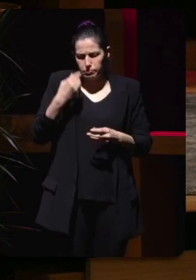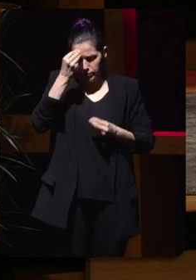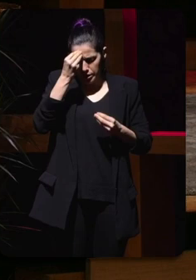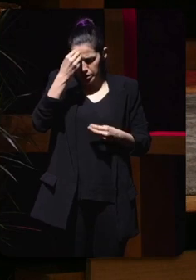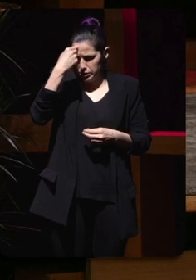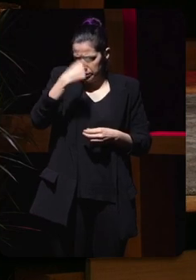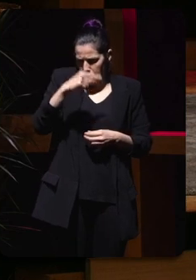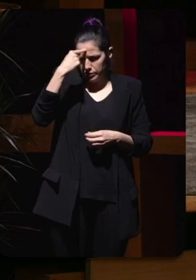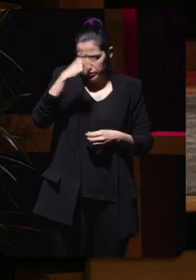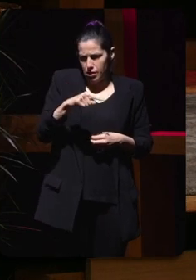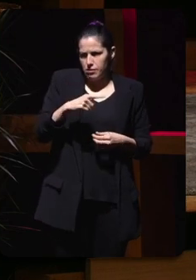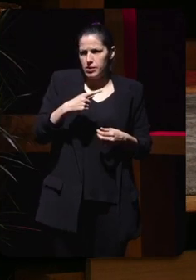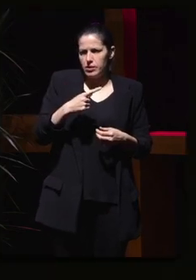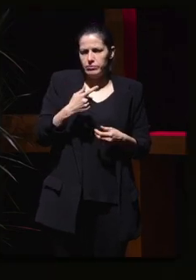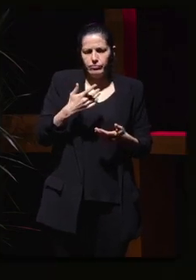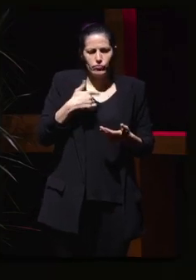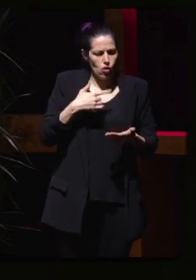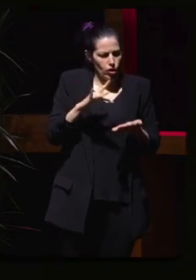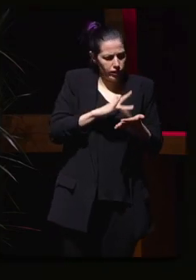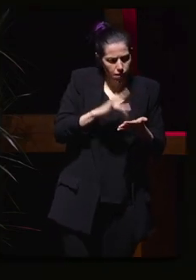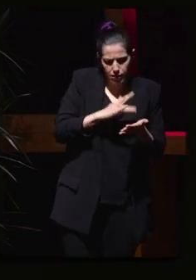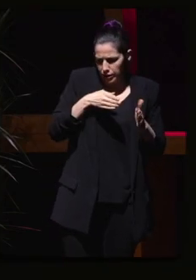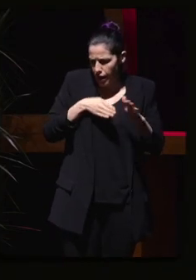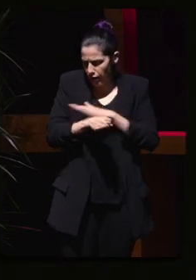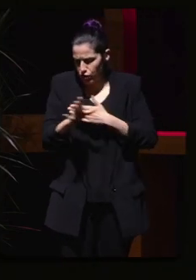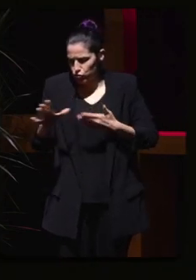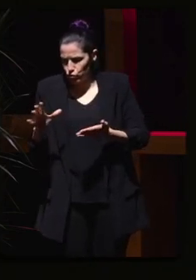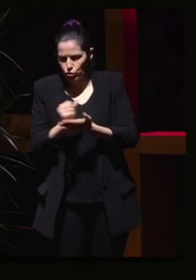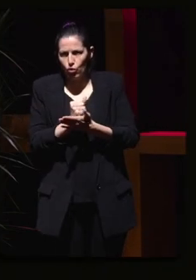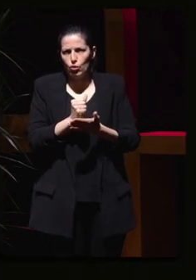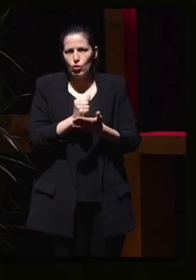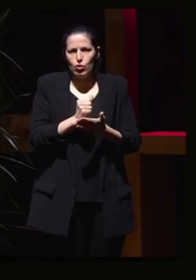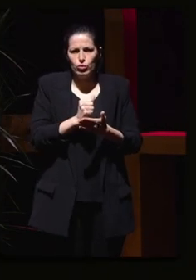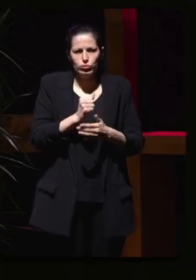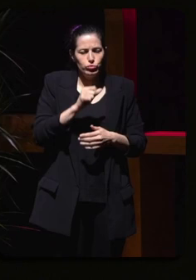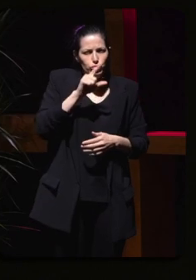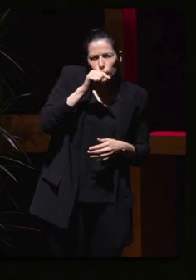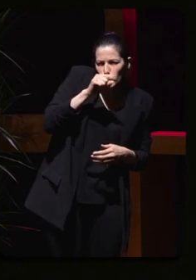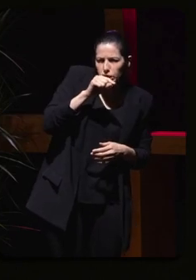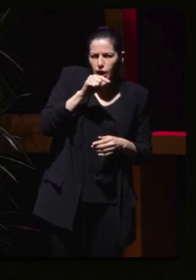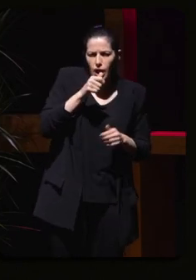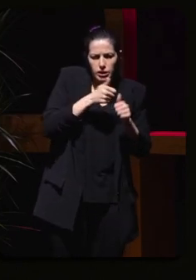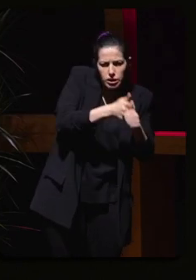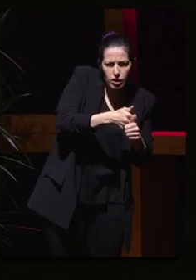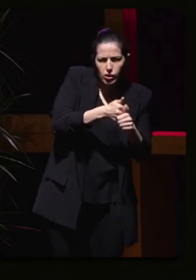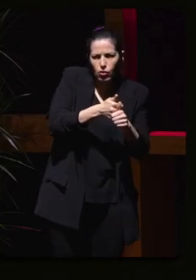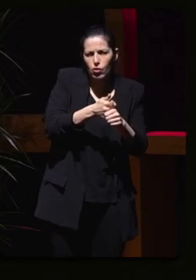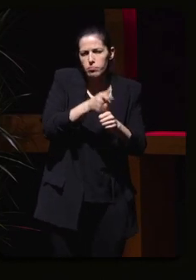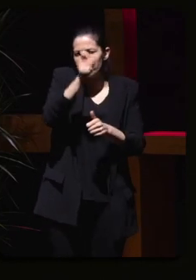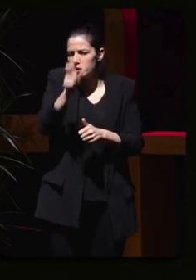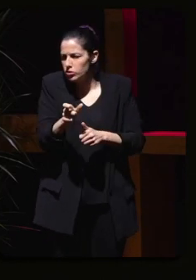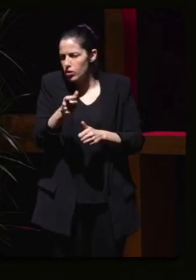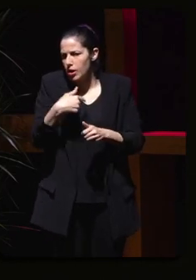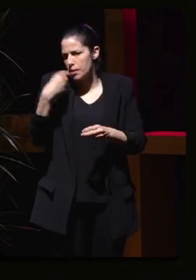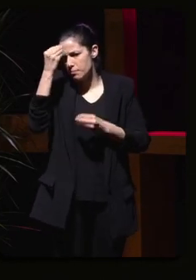que, se hará con yo, tengo aquí la tableta, tengo tal, tengo acceso a todo, sigo al Twitter de no sé quién y de no sé quién, y cree que